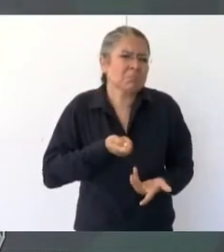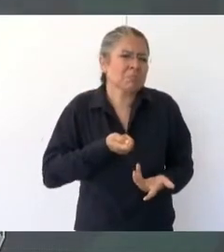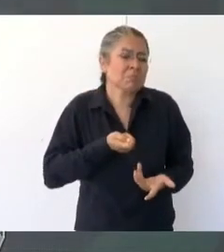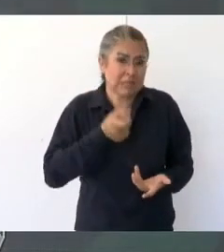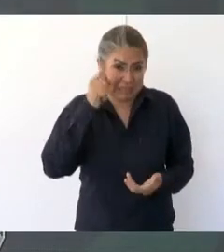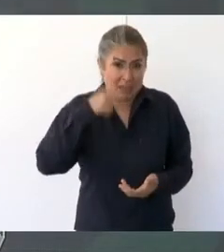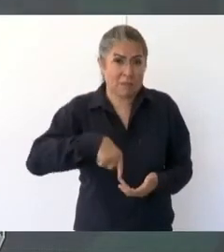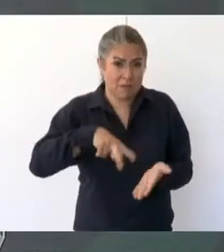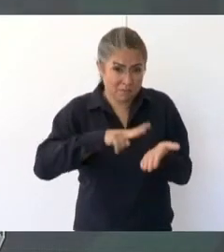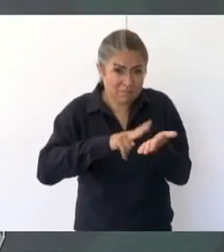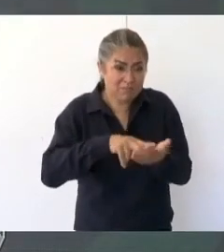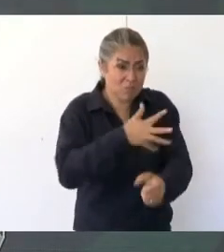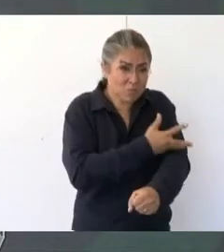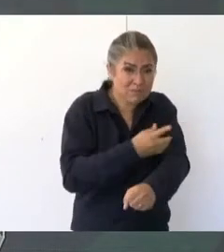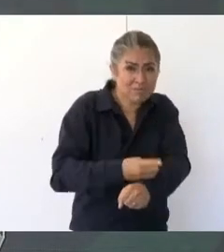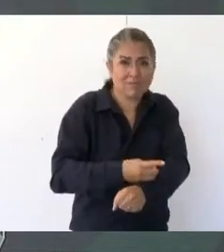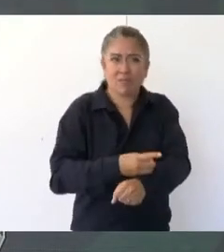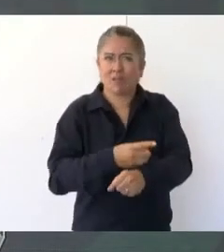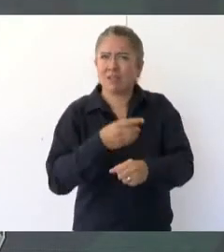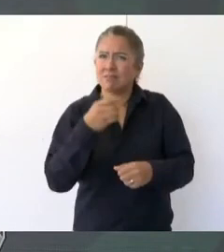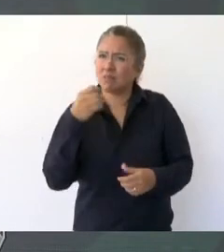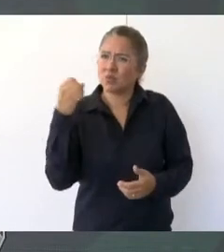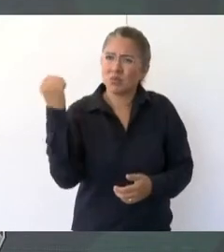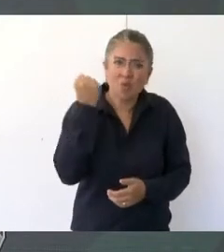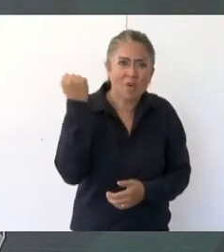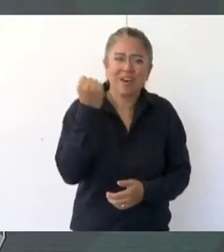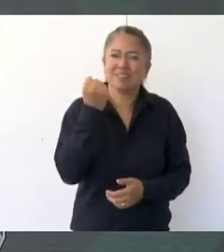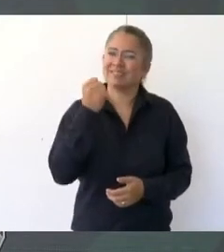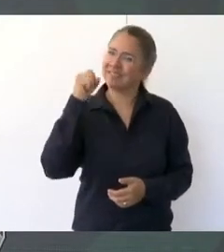fortuna, que es la suerte.